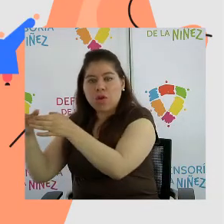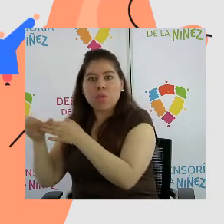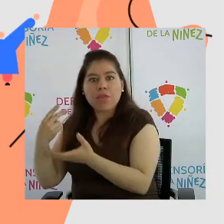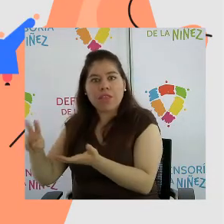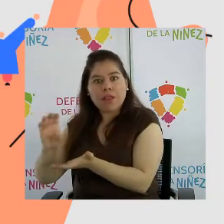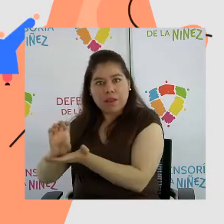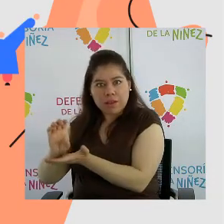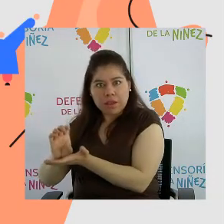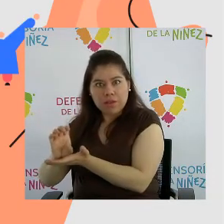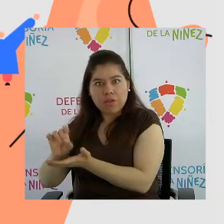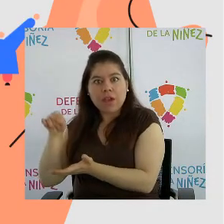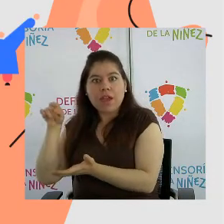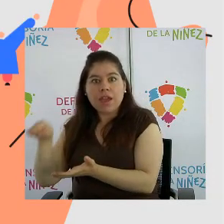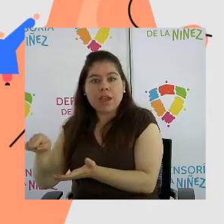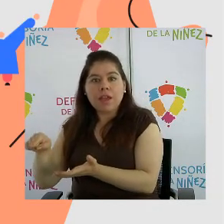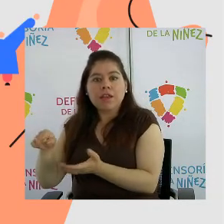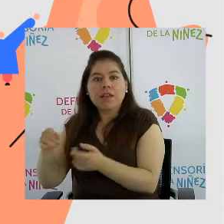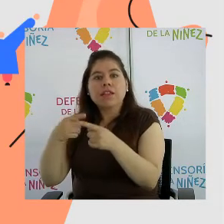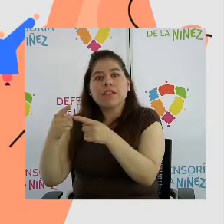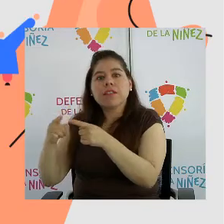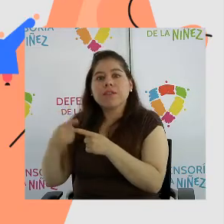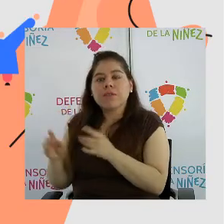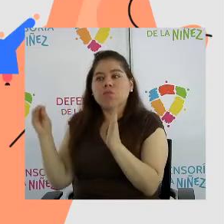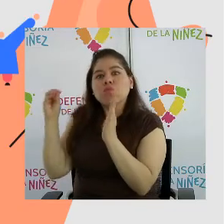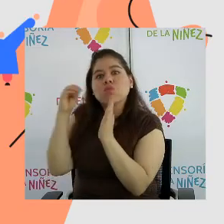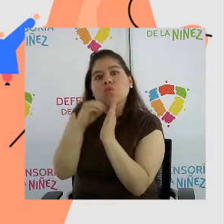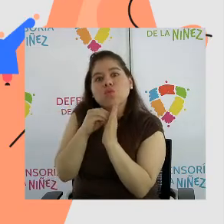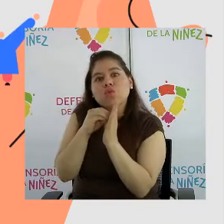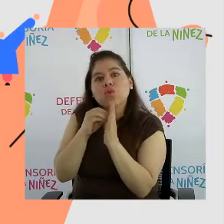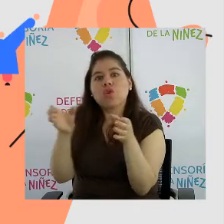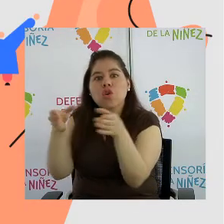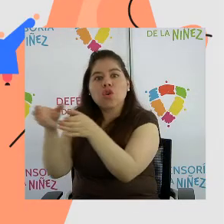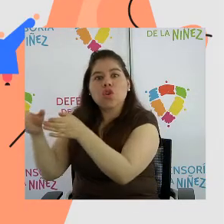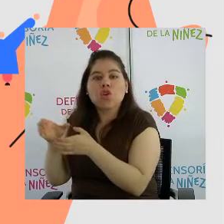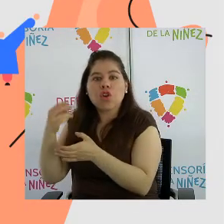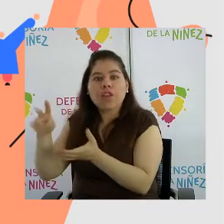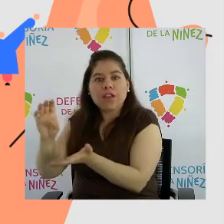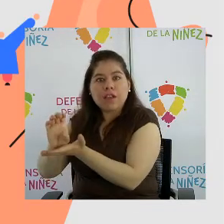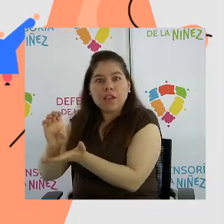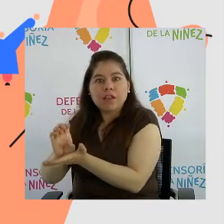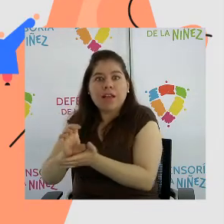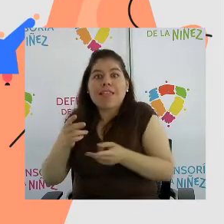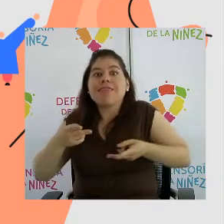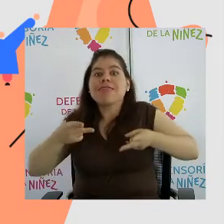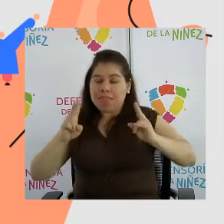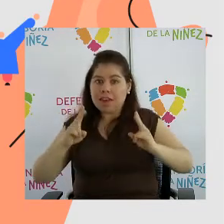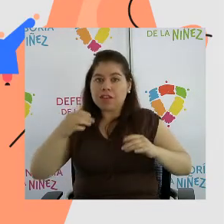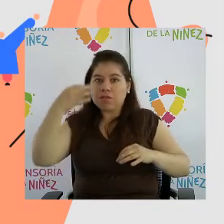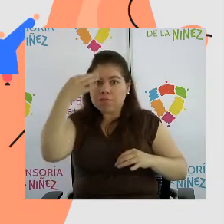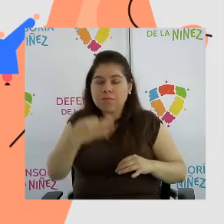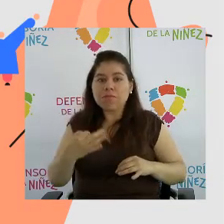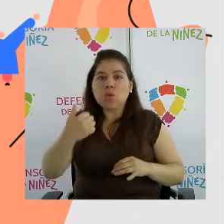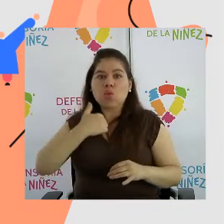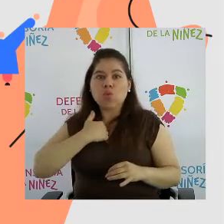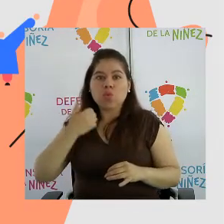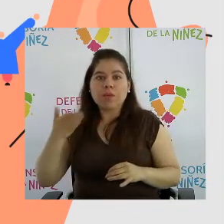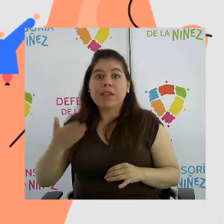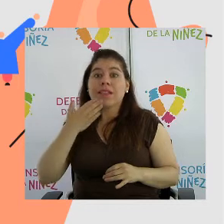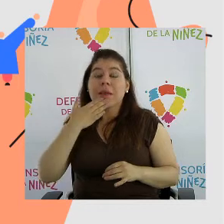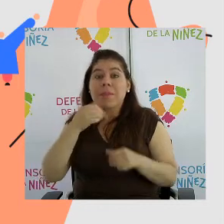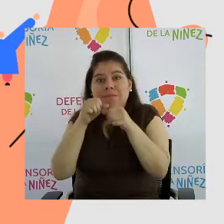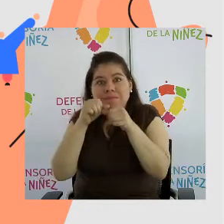obligaciones específicas a los órganos del Estado en términos del trabajo y del resguardo de los derechos fundamentales y que efectivamente establezca de